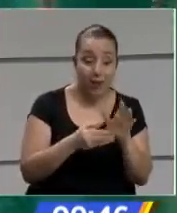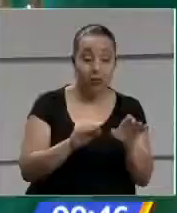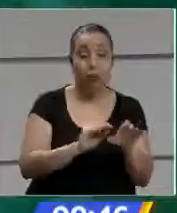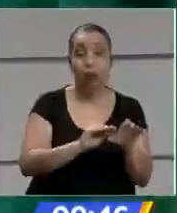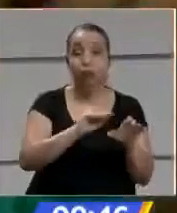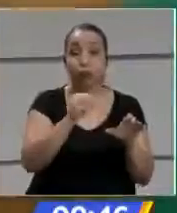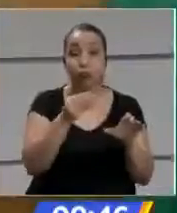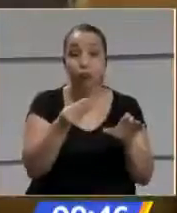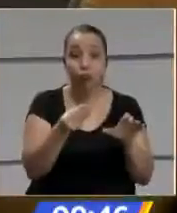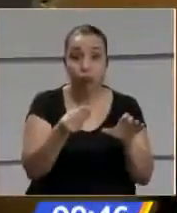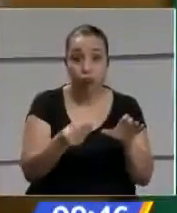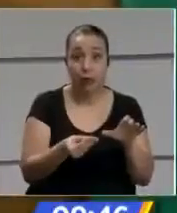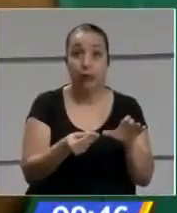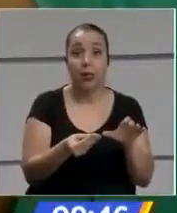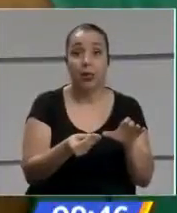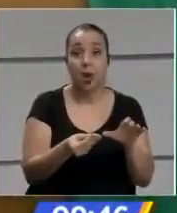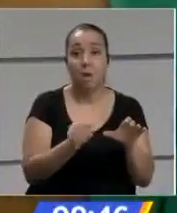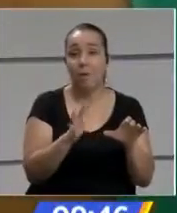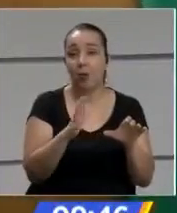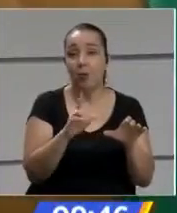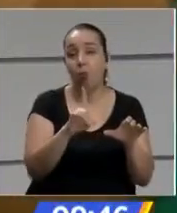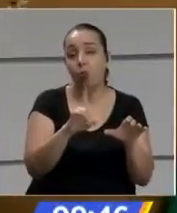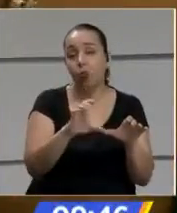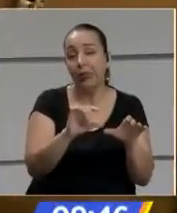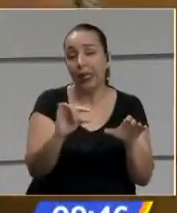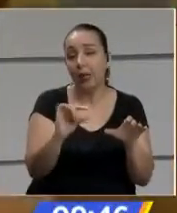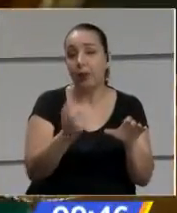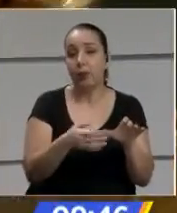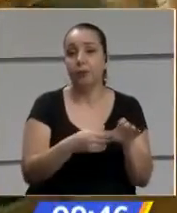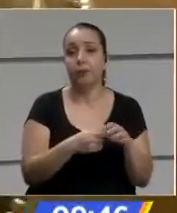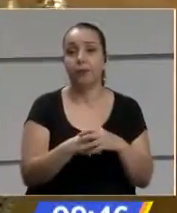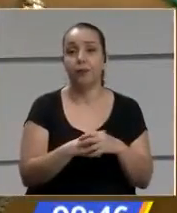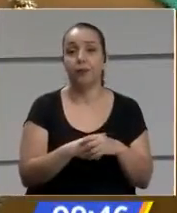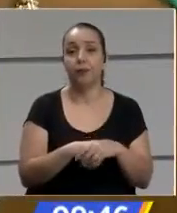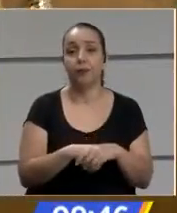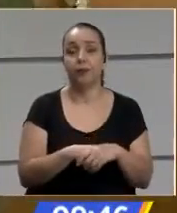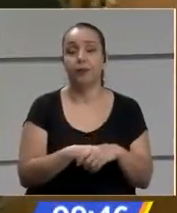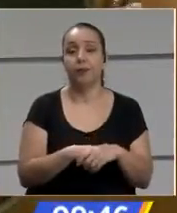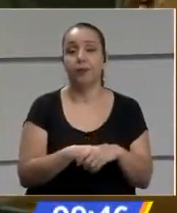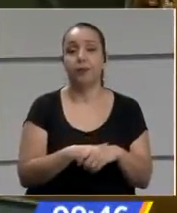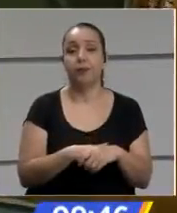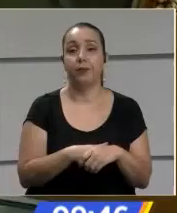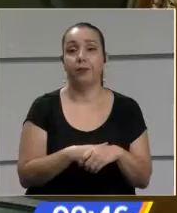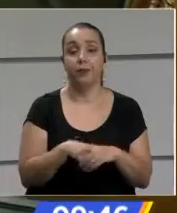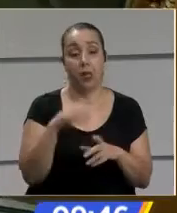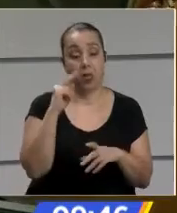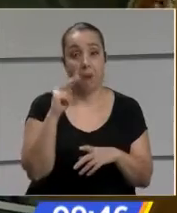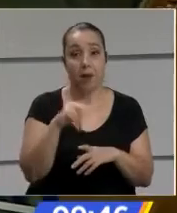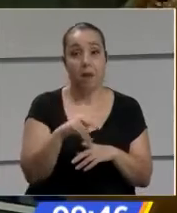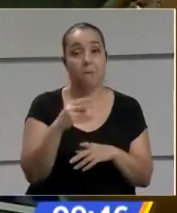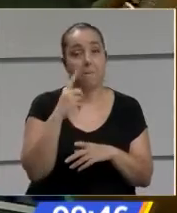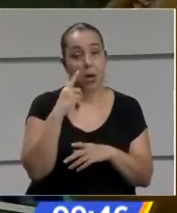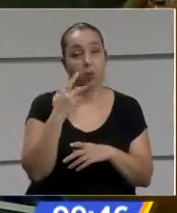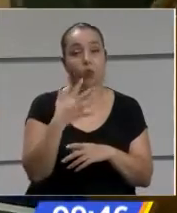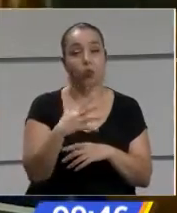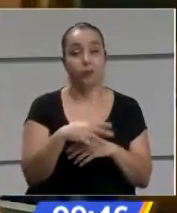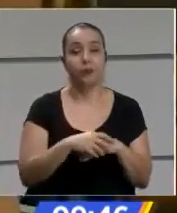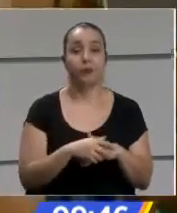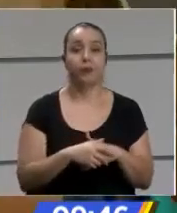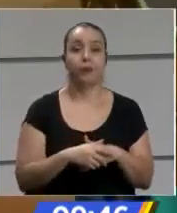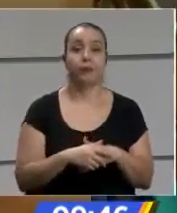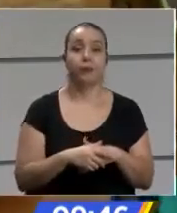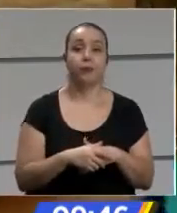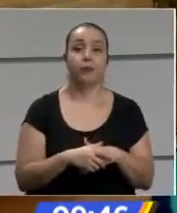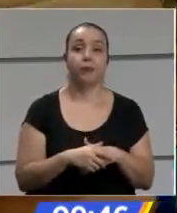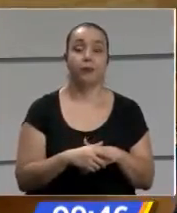doblar para arriba como a un centímetro, ¿ven? Así calculado.